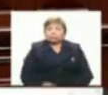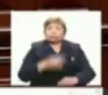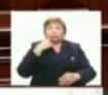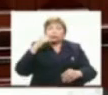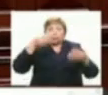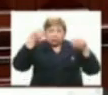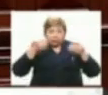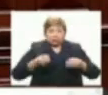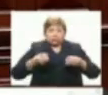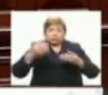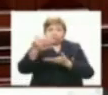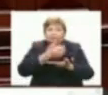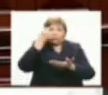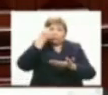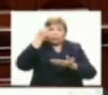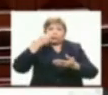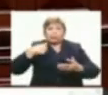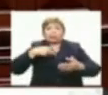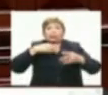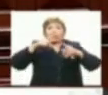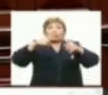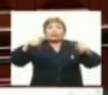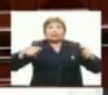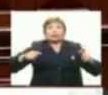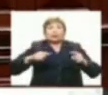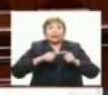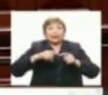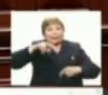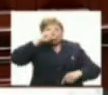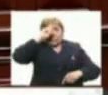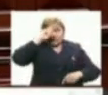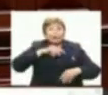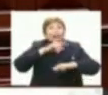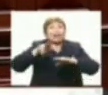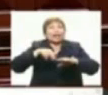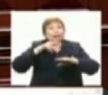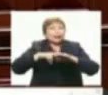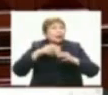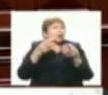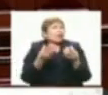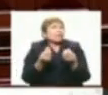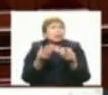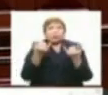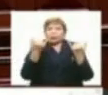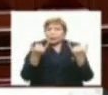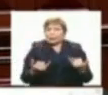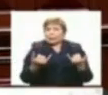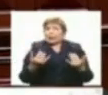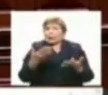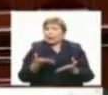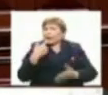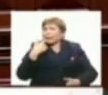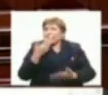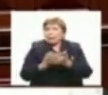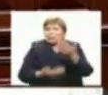Estamos dispuestos a recuperar la soberanía sobre todos nuestros recursos naturales, porque muchos hoy en día están